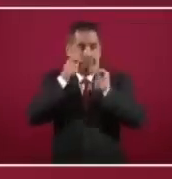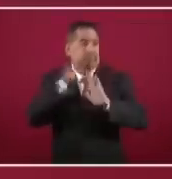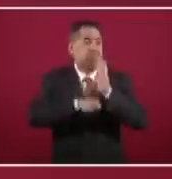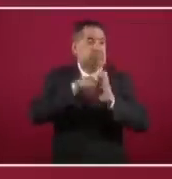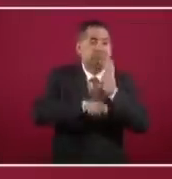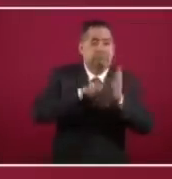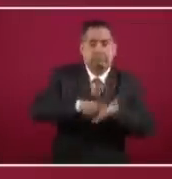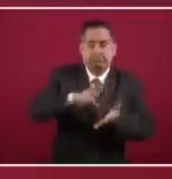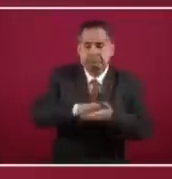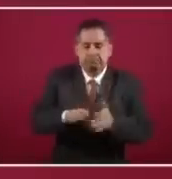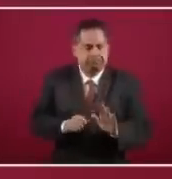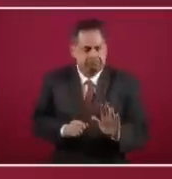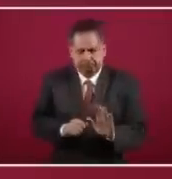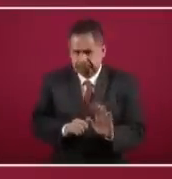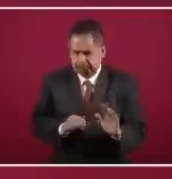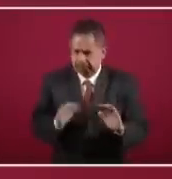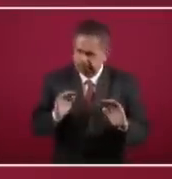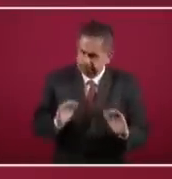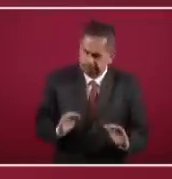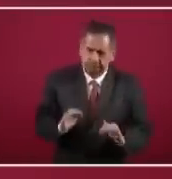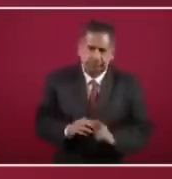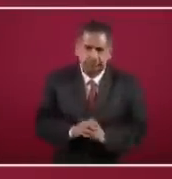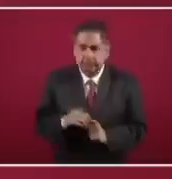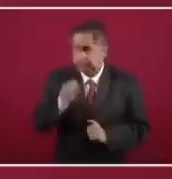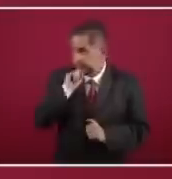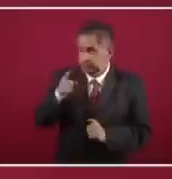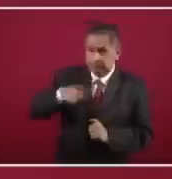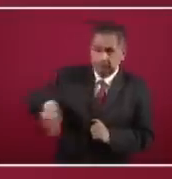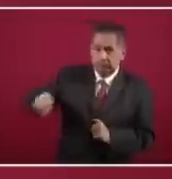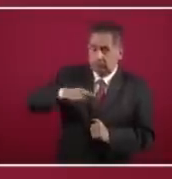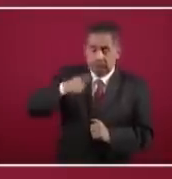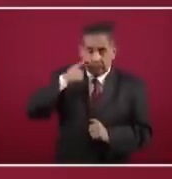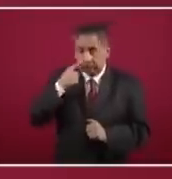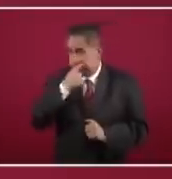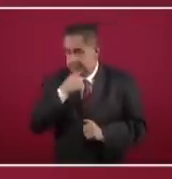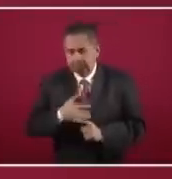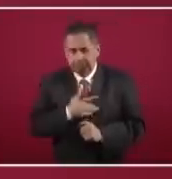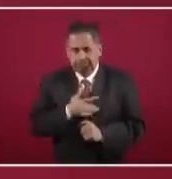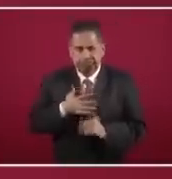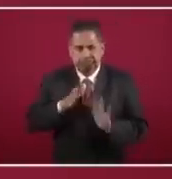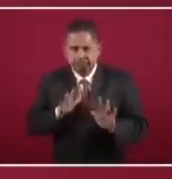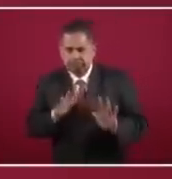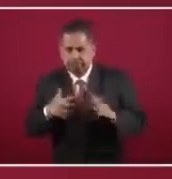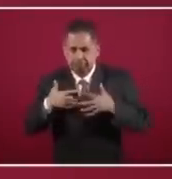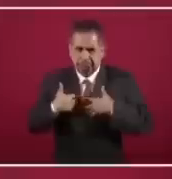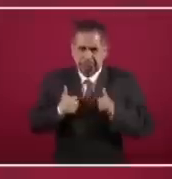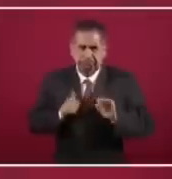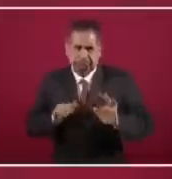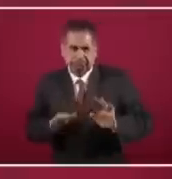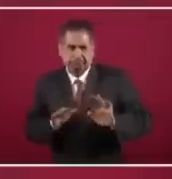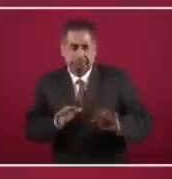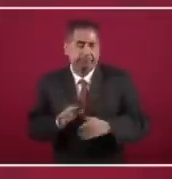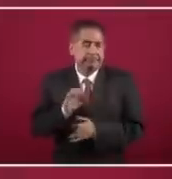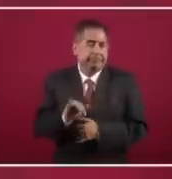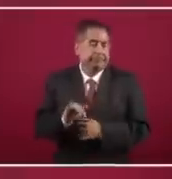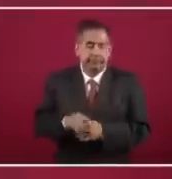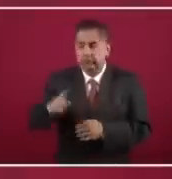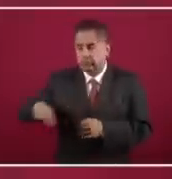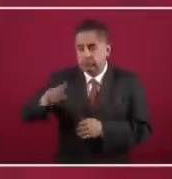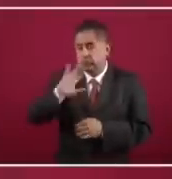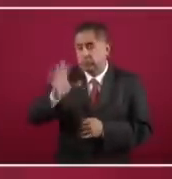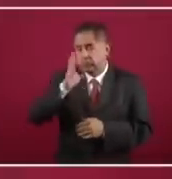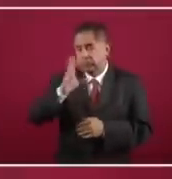el sobreendeudamiento. También debemos reconocer que los consumidores cada vez son más conscientes y se han